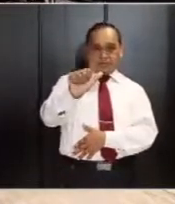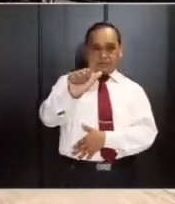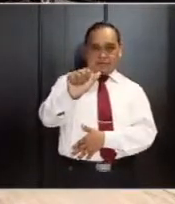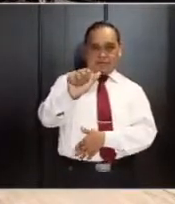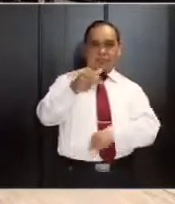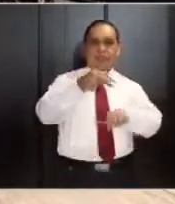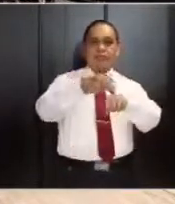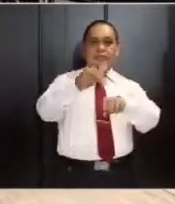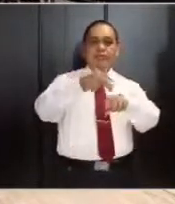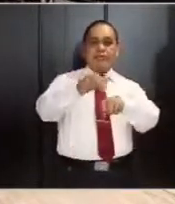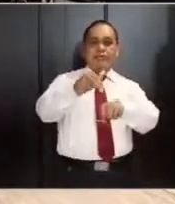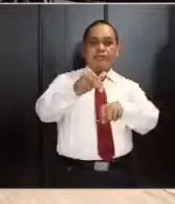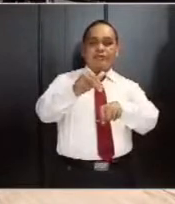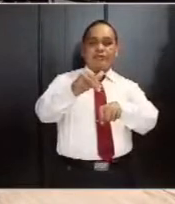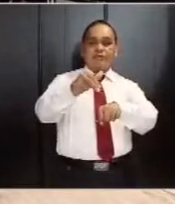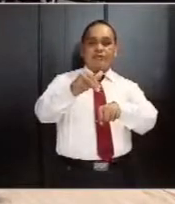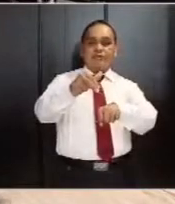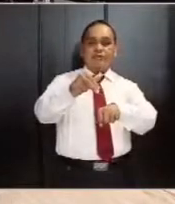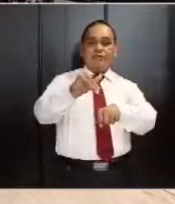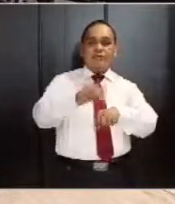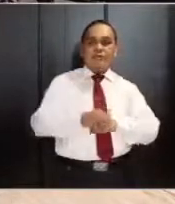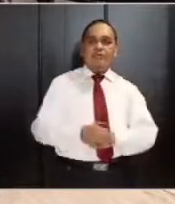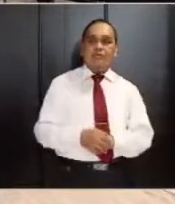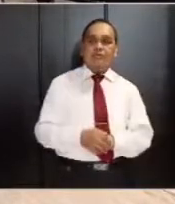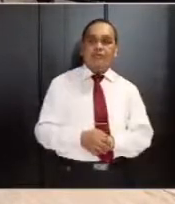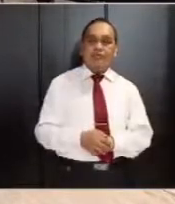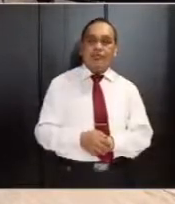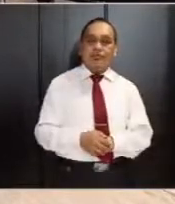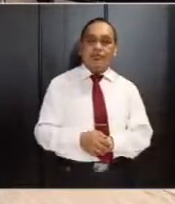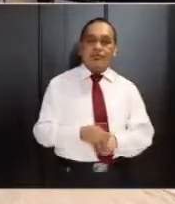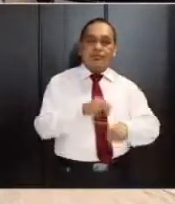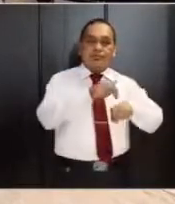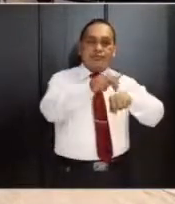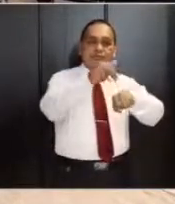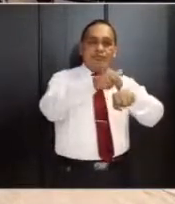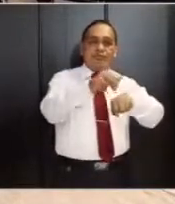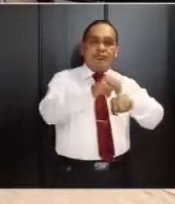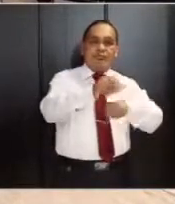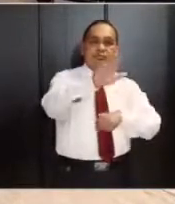el número. Sí, el número. Estuve sacando uno. El número es